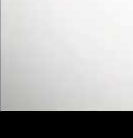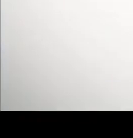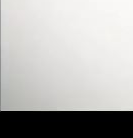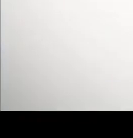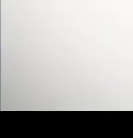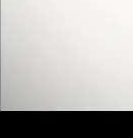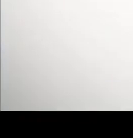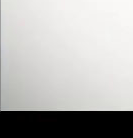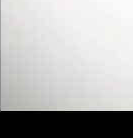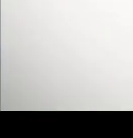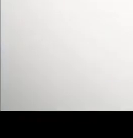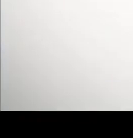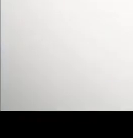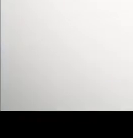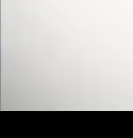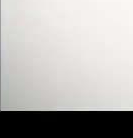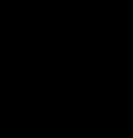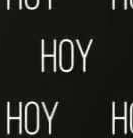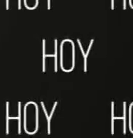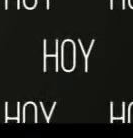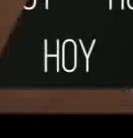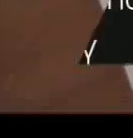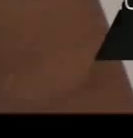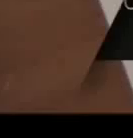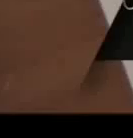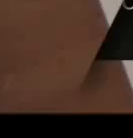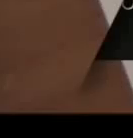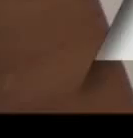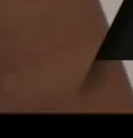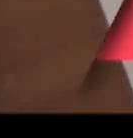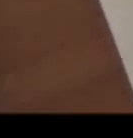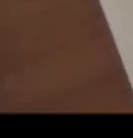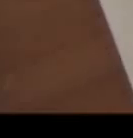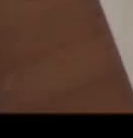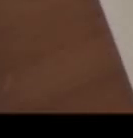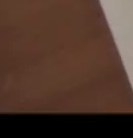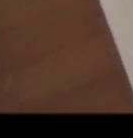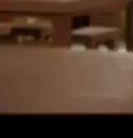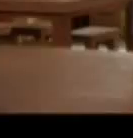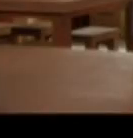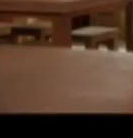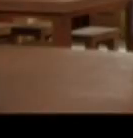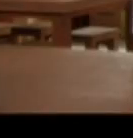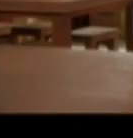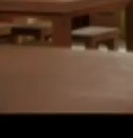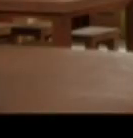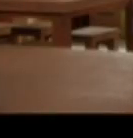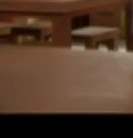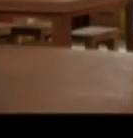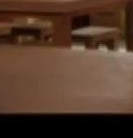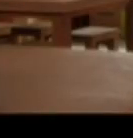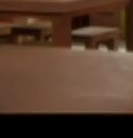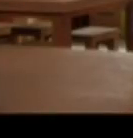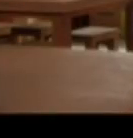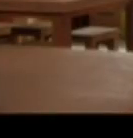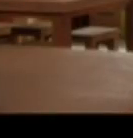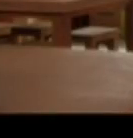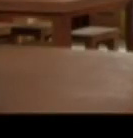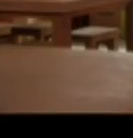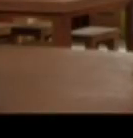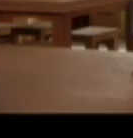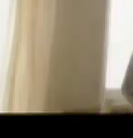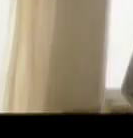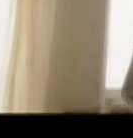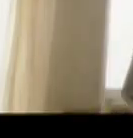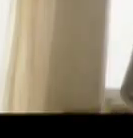encanta. Alcaldía del Cantón. El examen de cableado eléctrico tiene una parte escrita y otra práctica. Now,